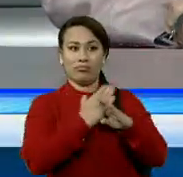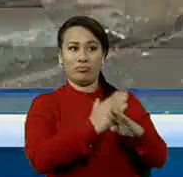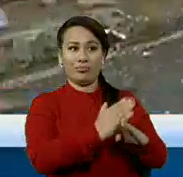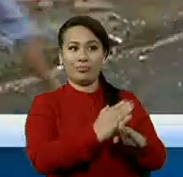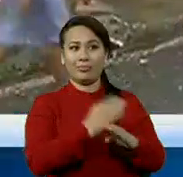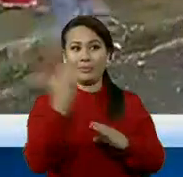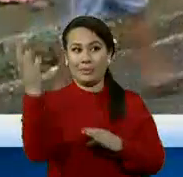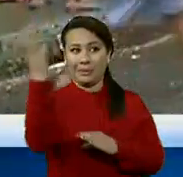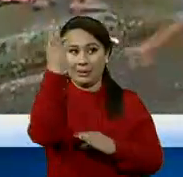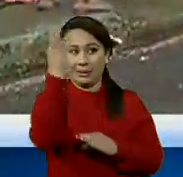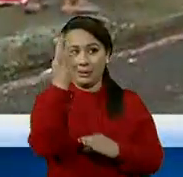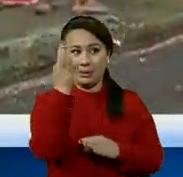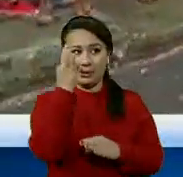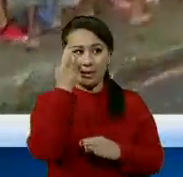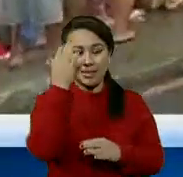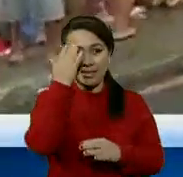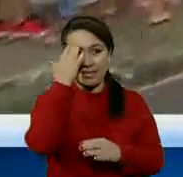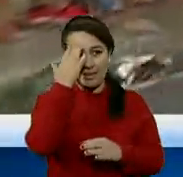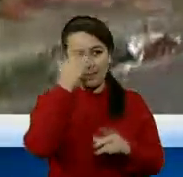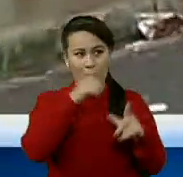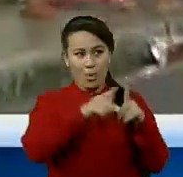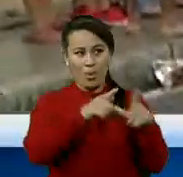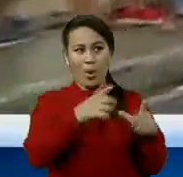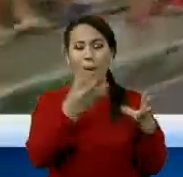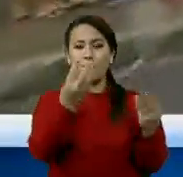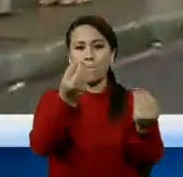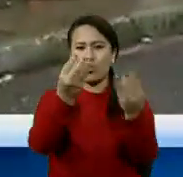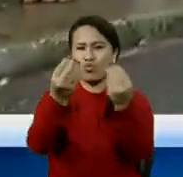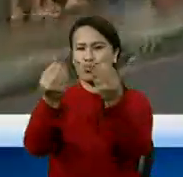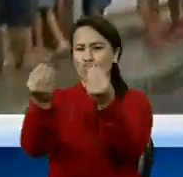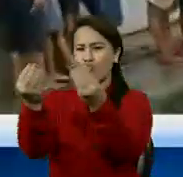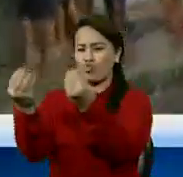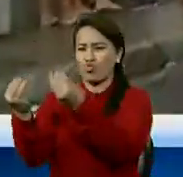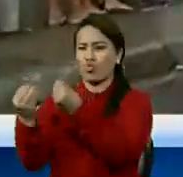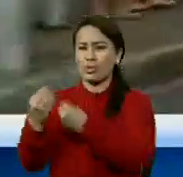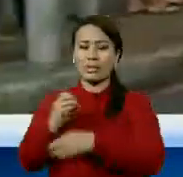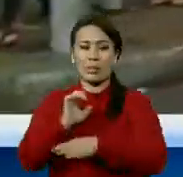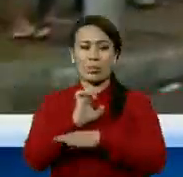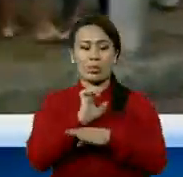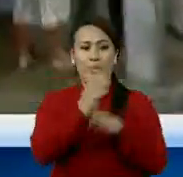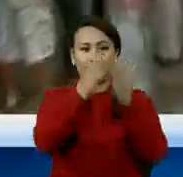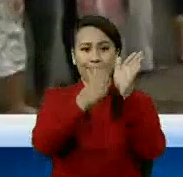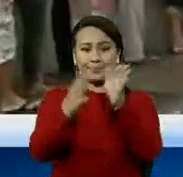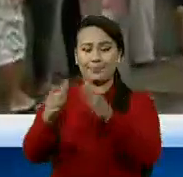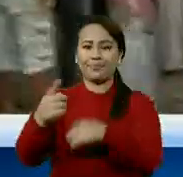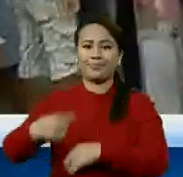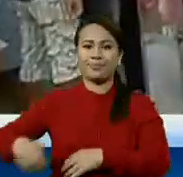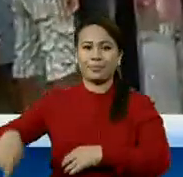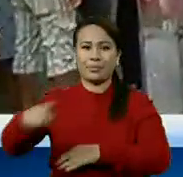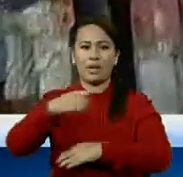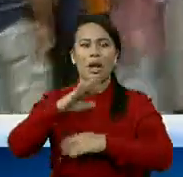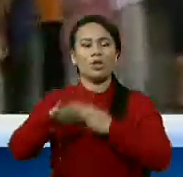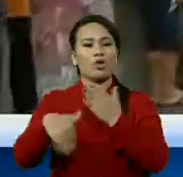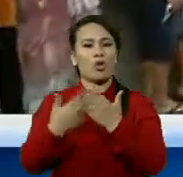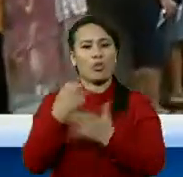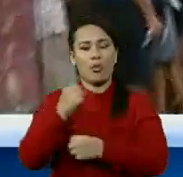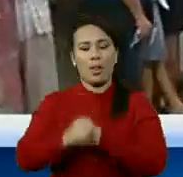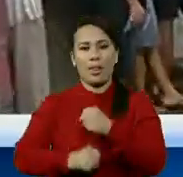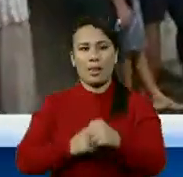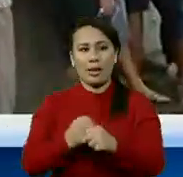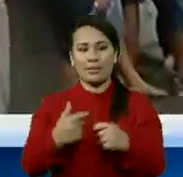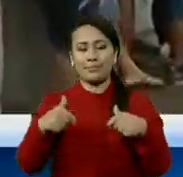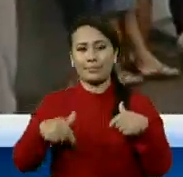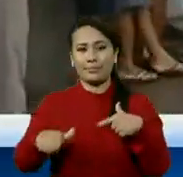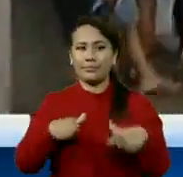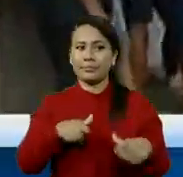como todos sabemos, ha afectado a miles de ecuatorianos en lo que va del año. Estamos